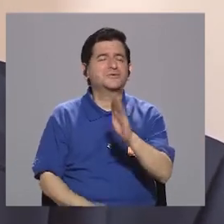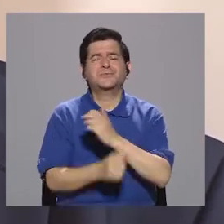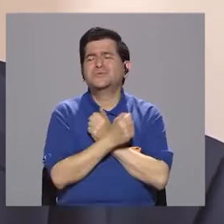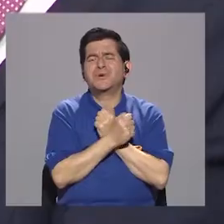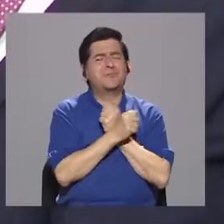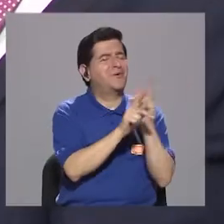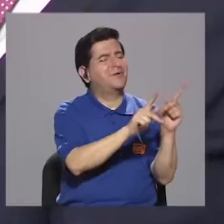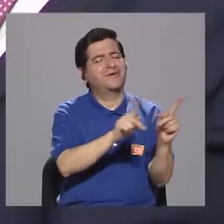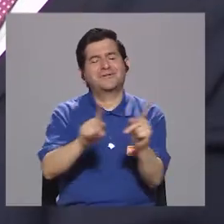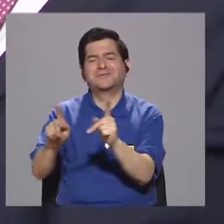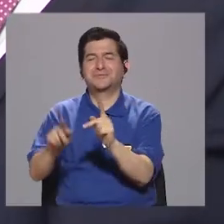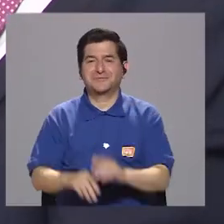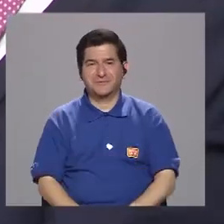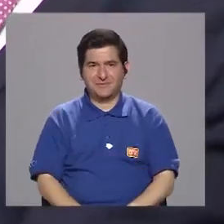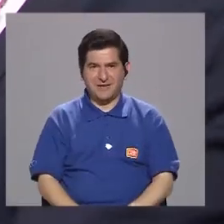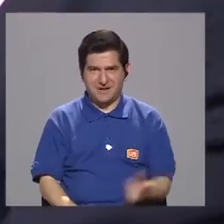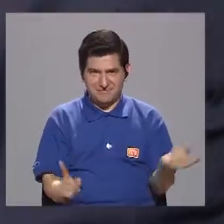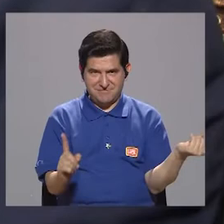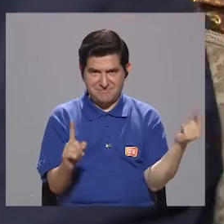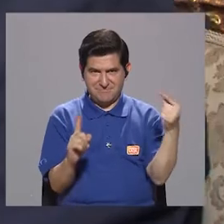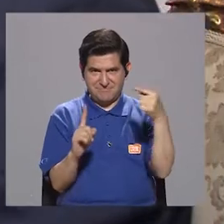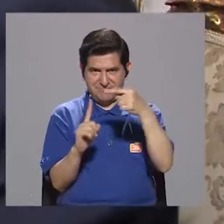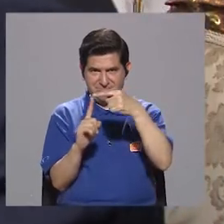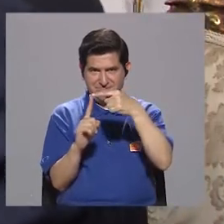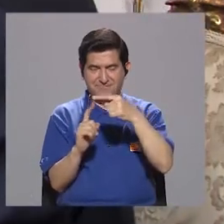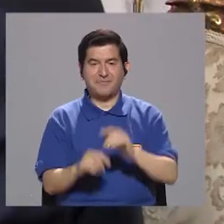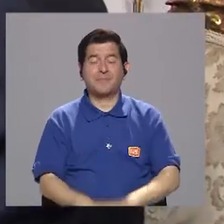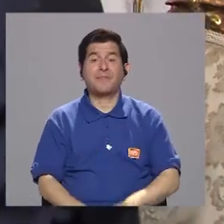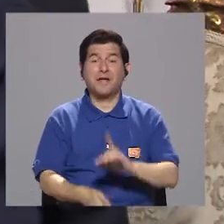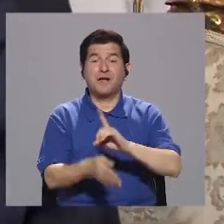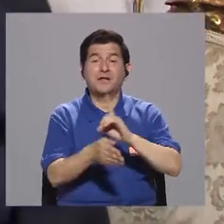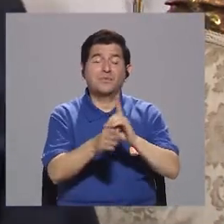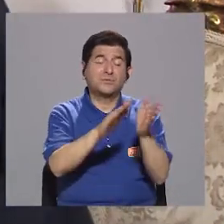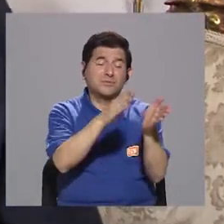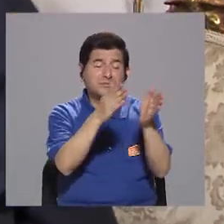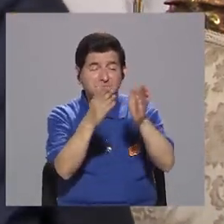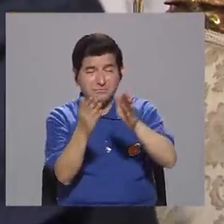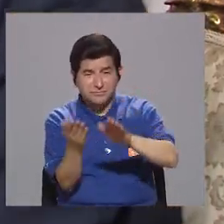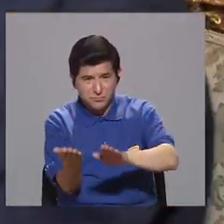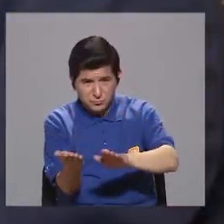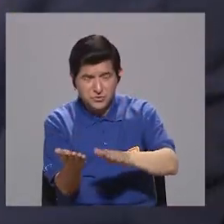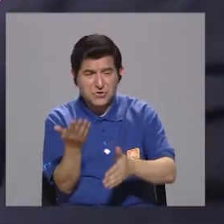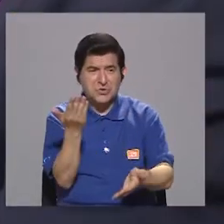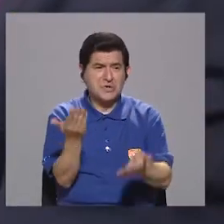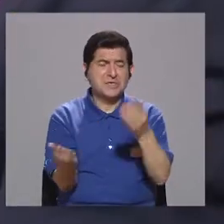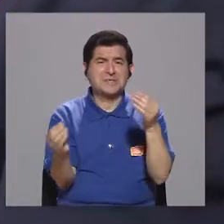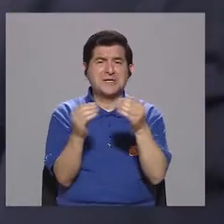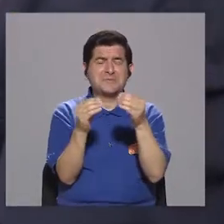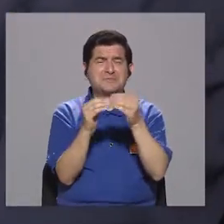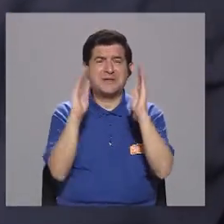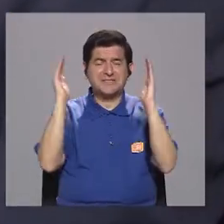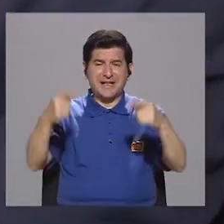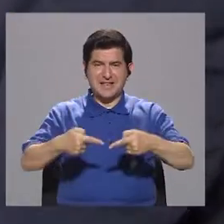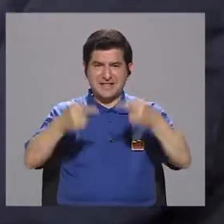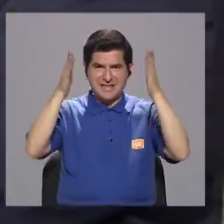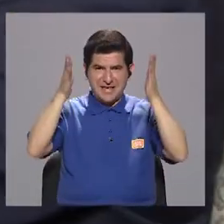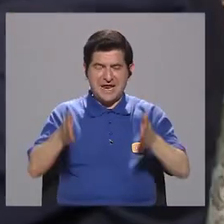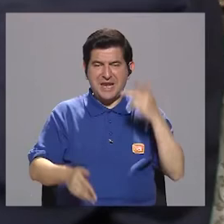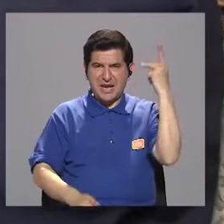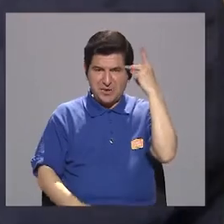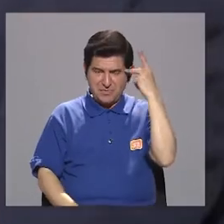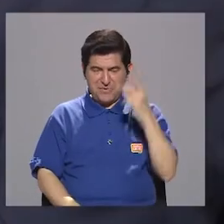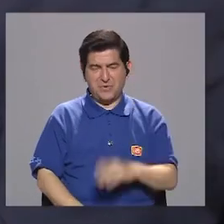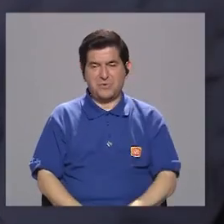la gente, ¿verdad? Tanto es así que cuando el doctor murió, tal vez su mayor enemigo político o su